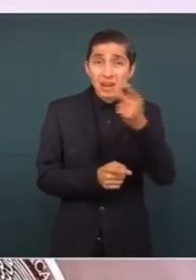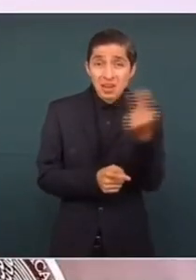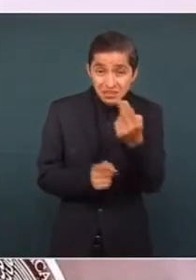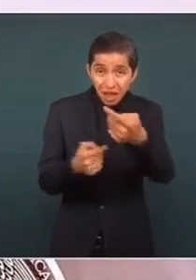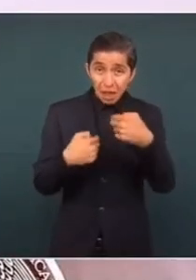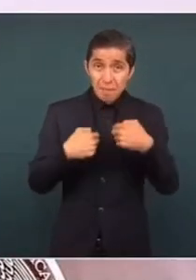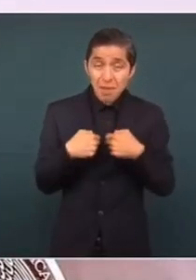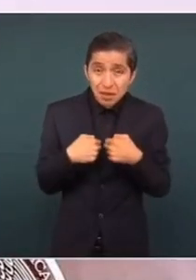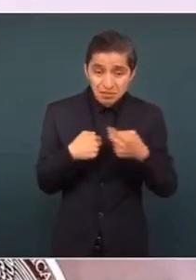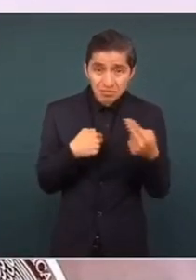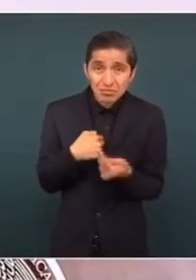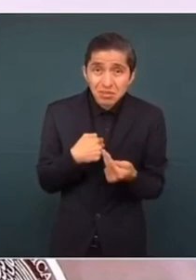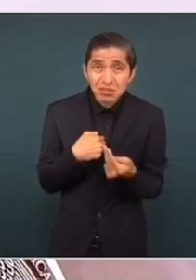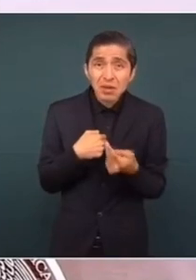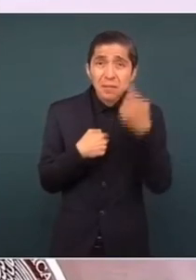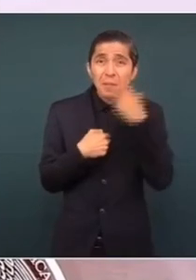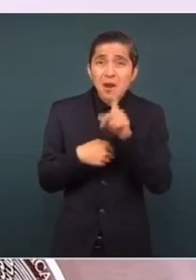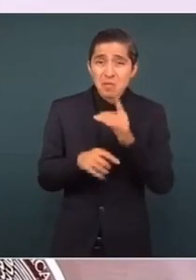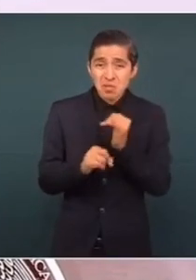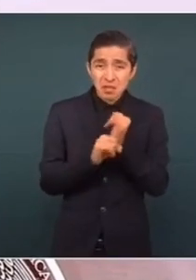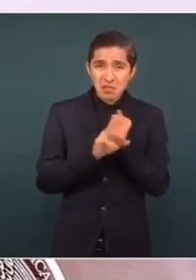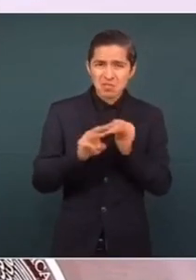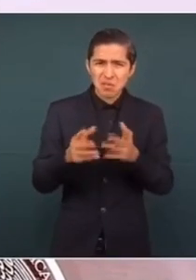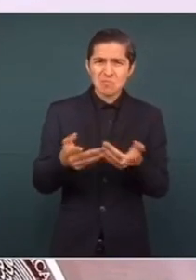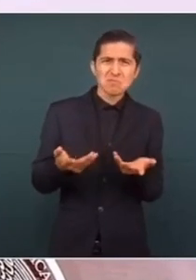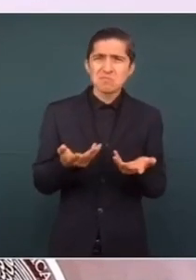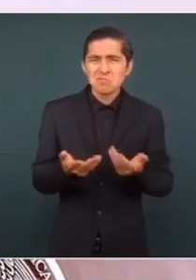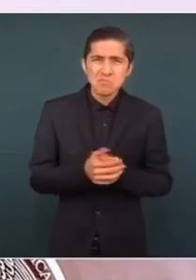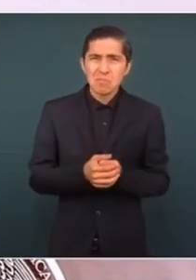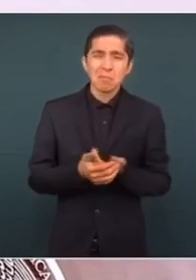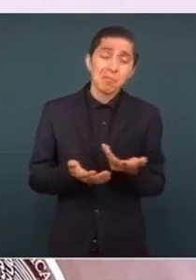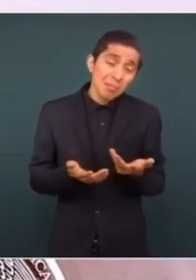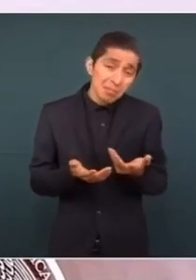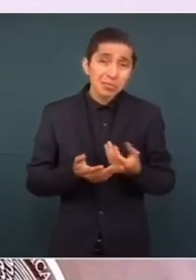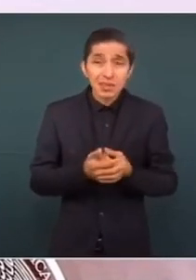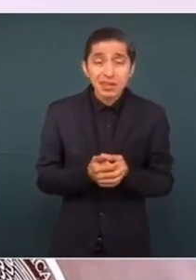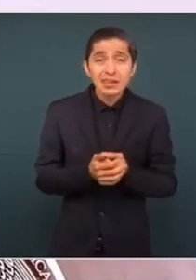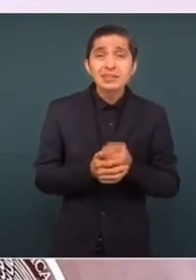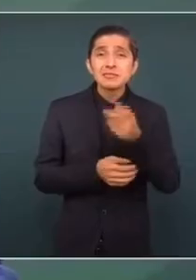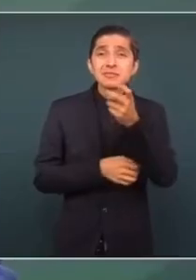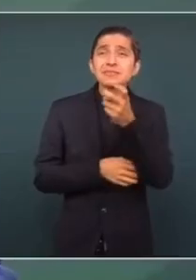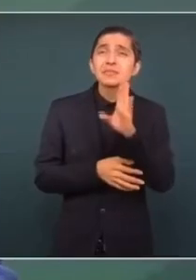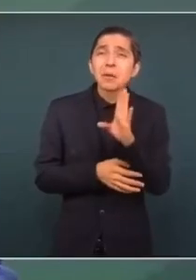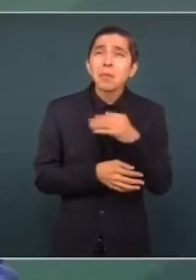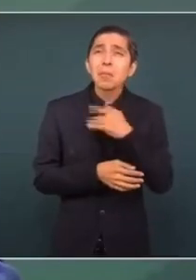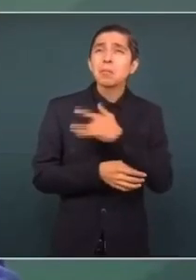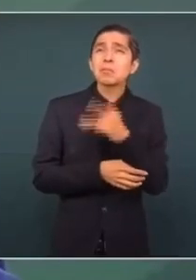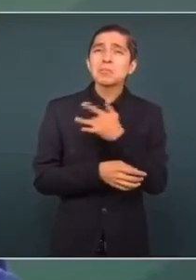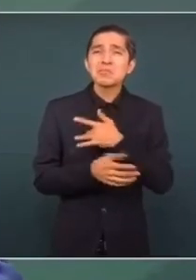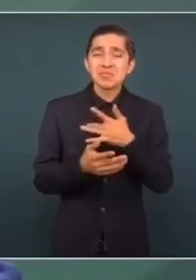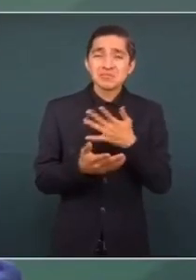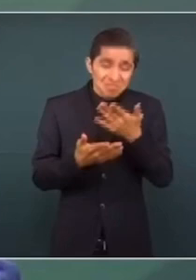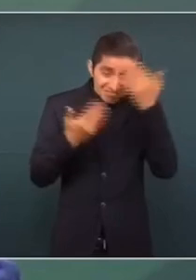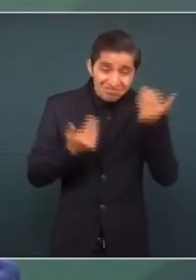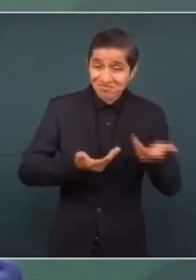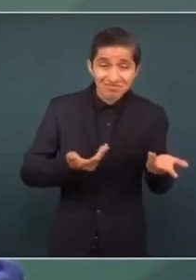mí para una plataforma de esa naturaleza? No, simplemente se me hace una, pues no